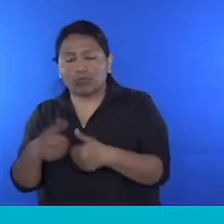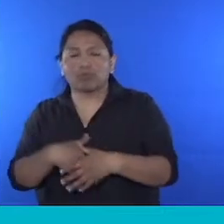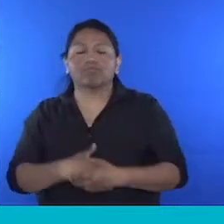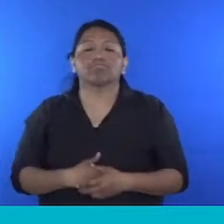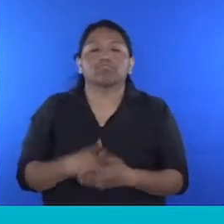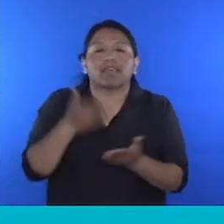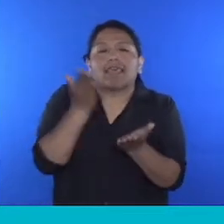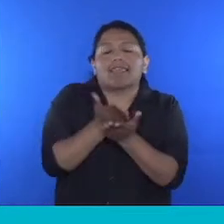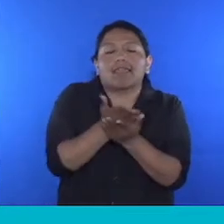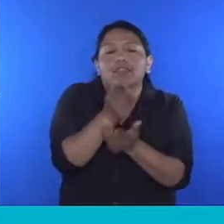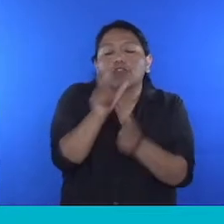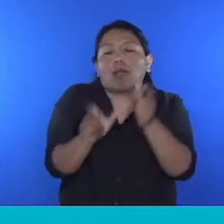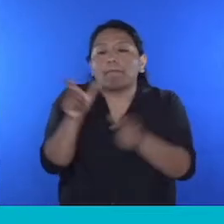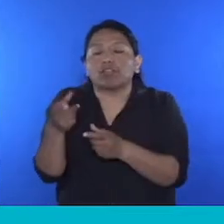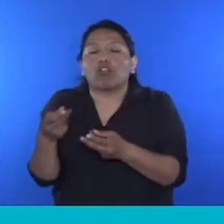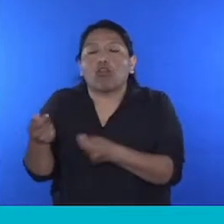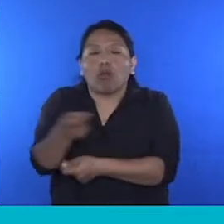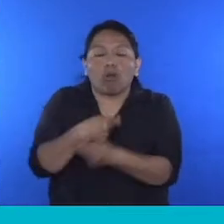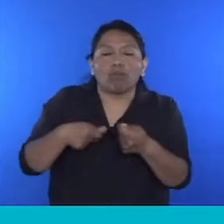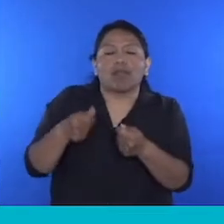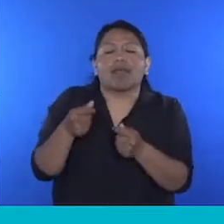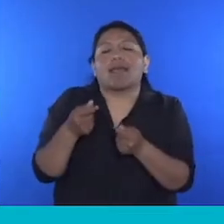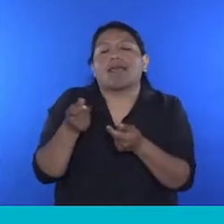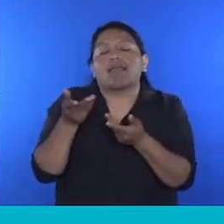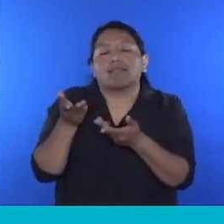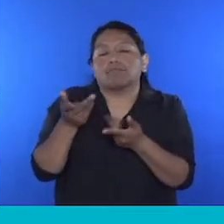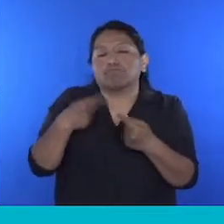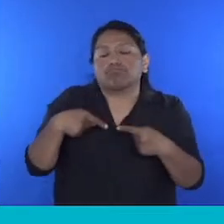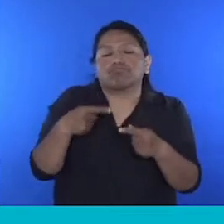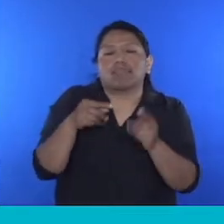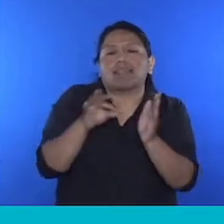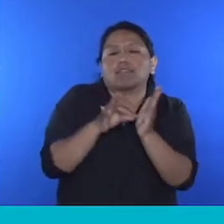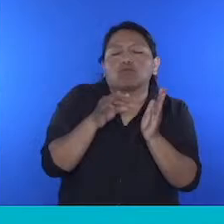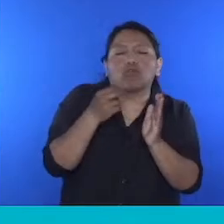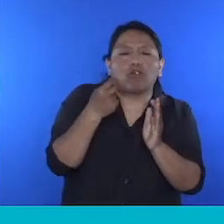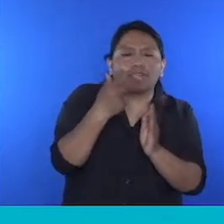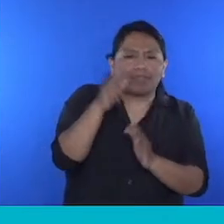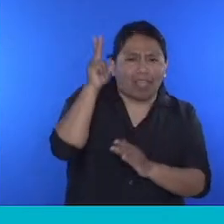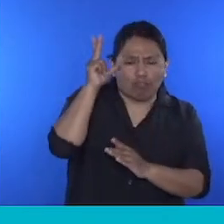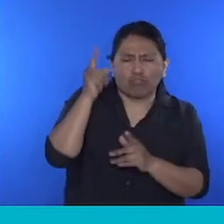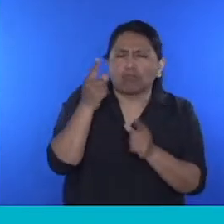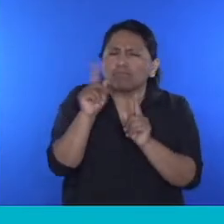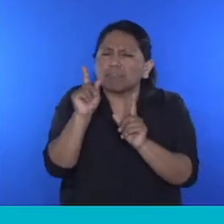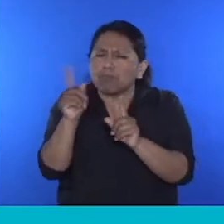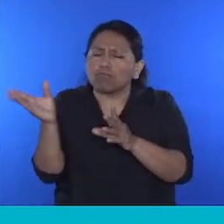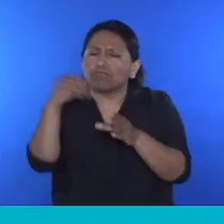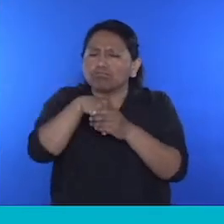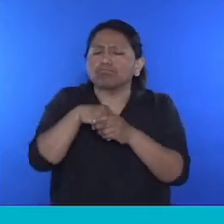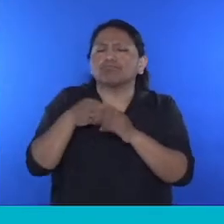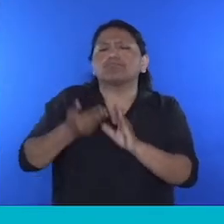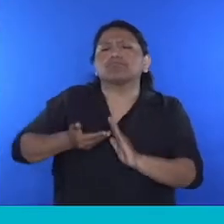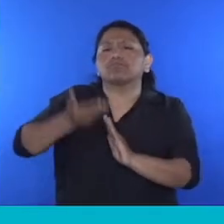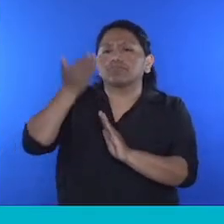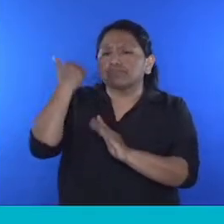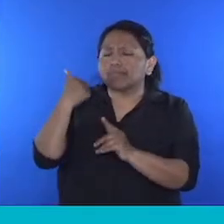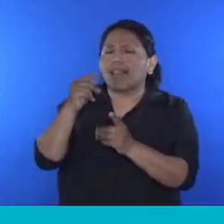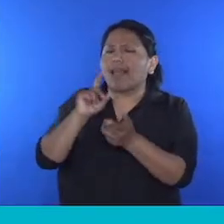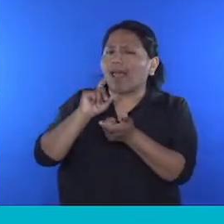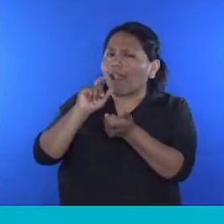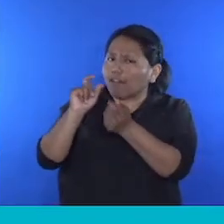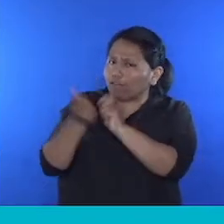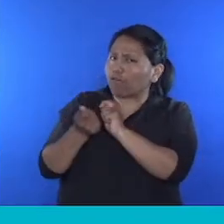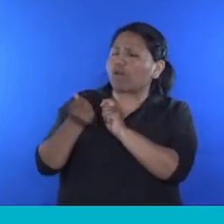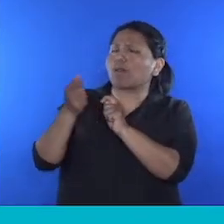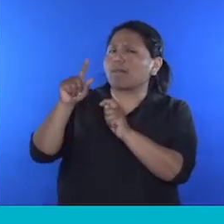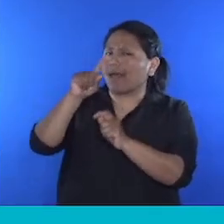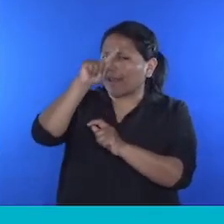los derechos de los consumidores y usuarios del artículo 38. Parte de estos lineamientos también toma como antecedentes la reforma a